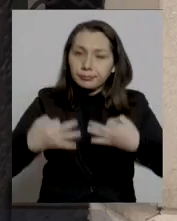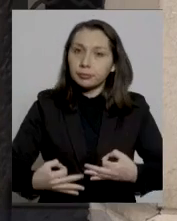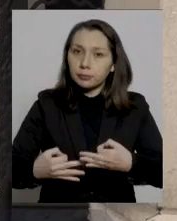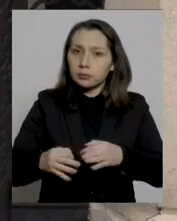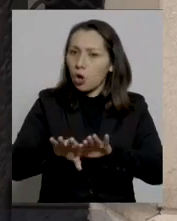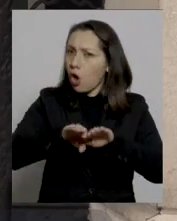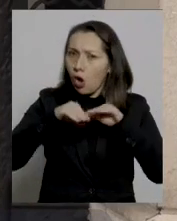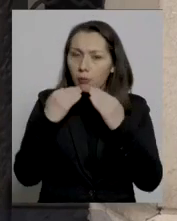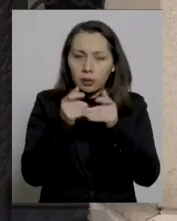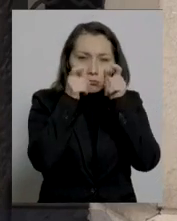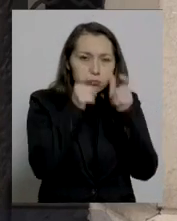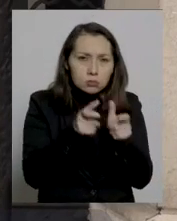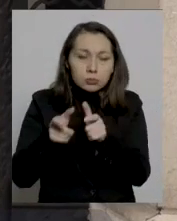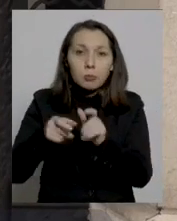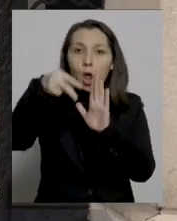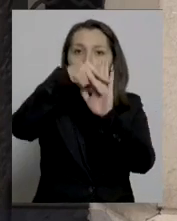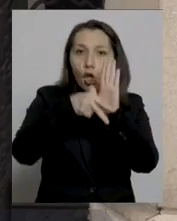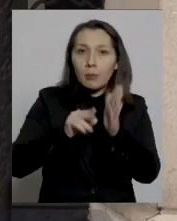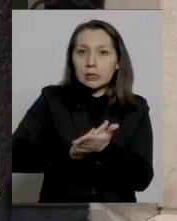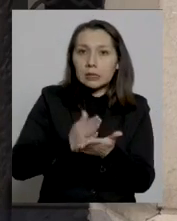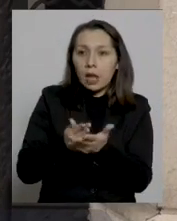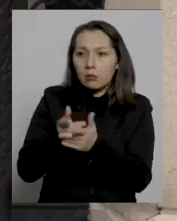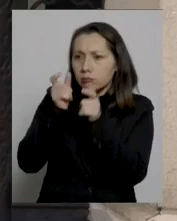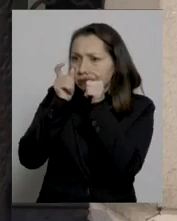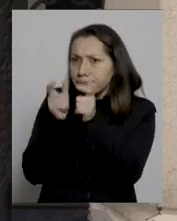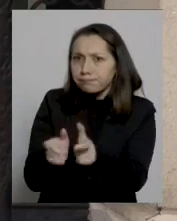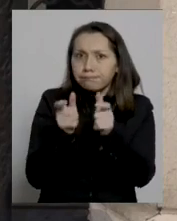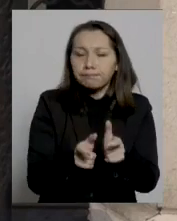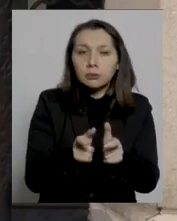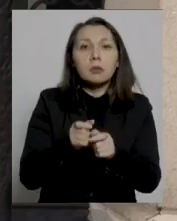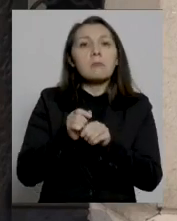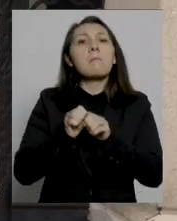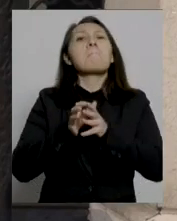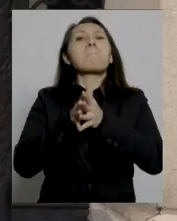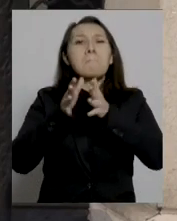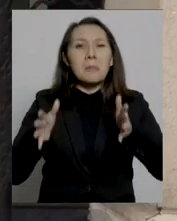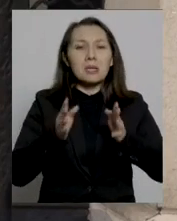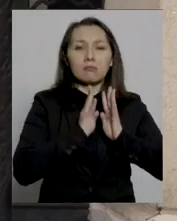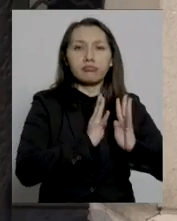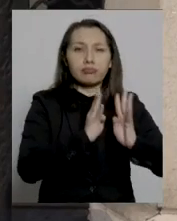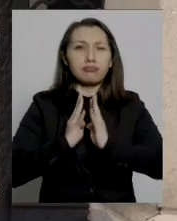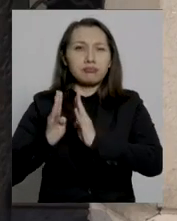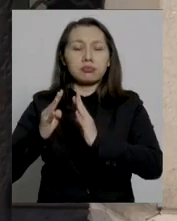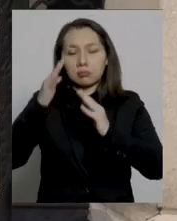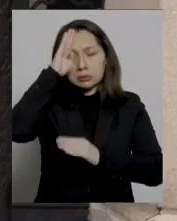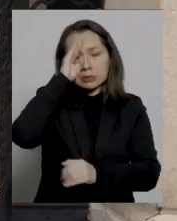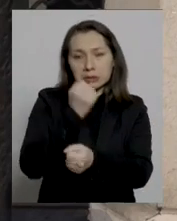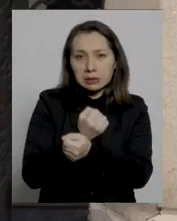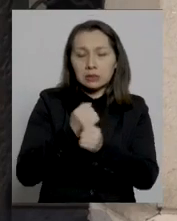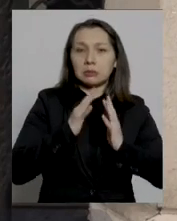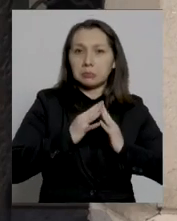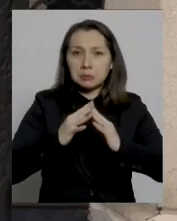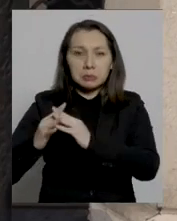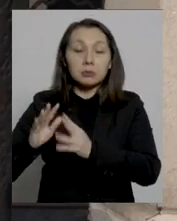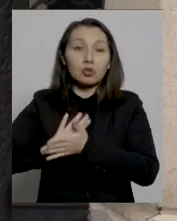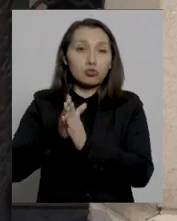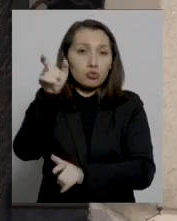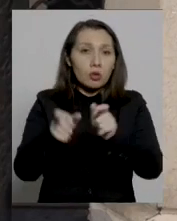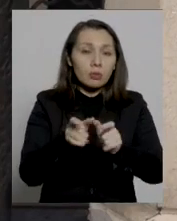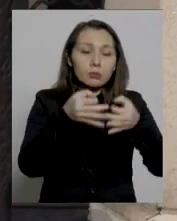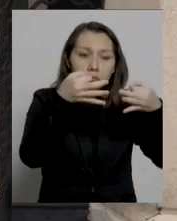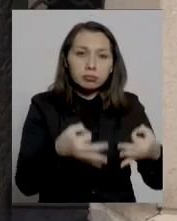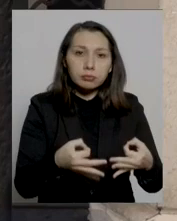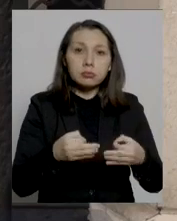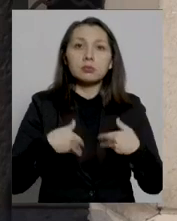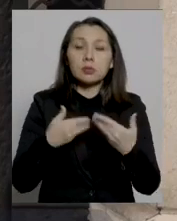estricta fiscalización de la norma sanitaria, con la mantención del despliegue de las Fuerzas Armadas para proteger la salud de todas las personas y